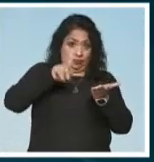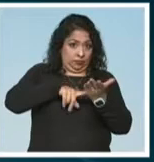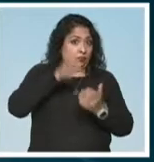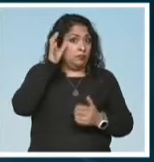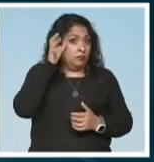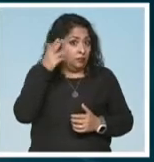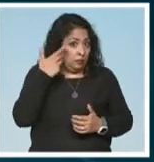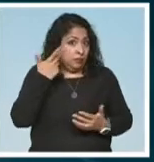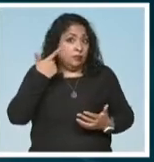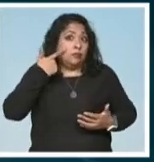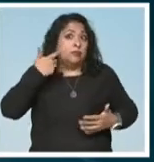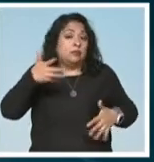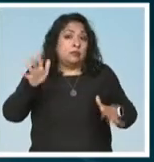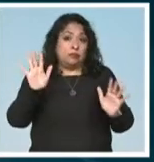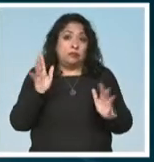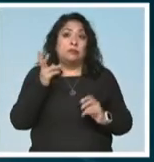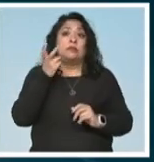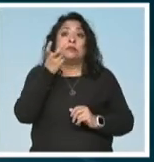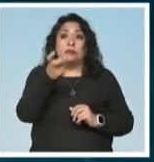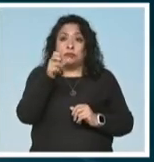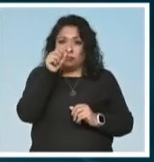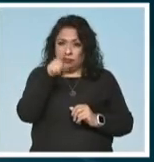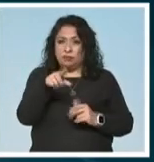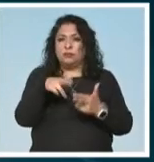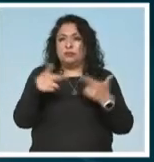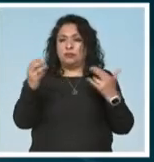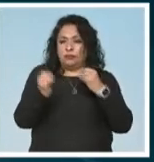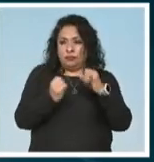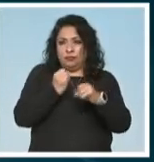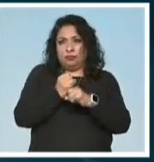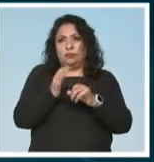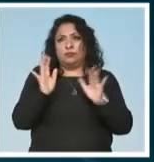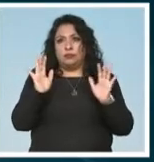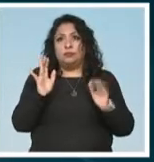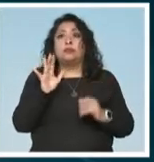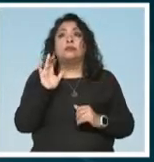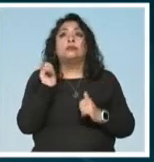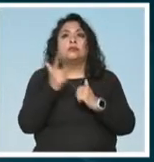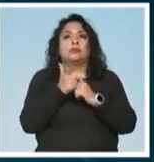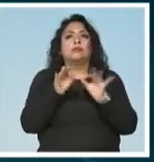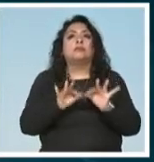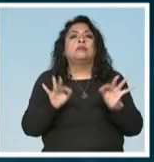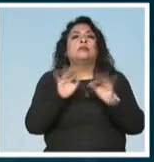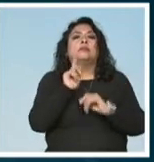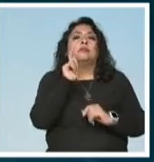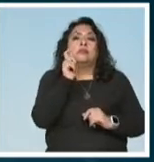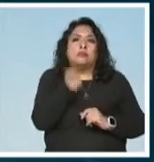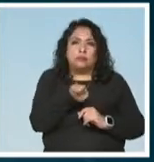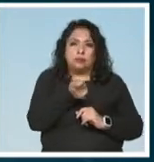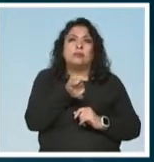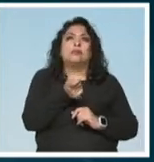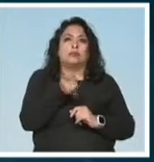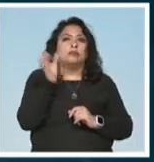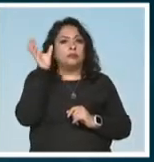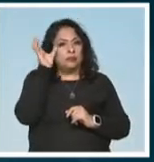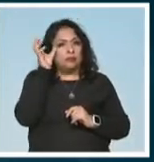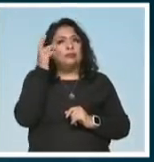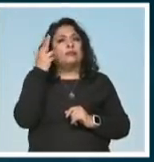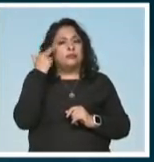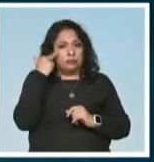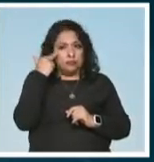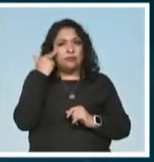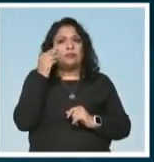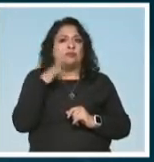de China, que habrá que ver cómo juega esto también en las relaciones internacionales. Bueno, hay algo muy importante de citar, es precisamente que China se